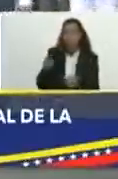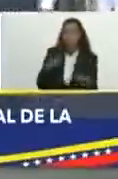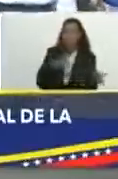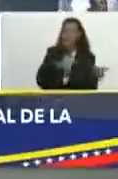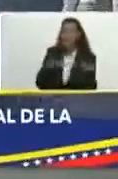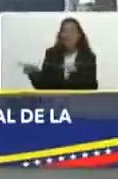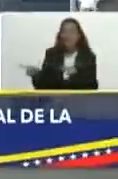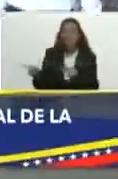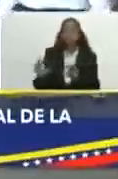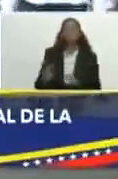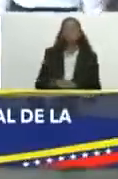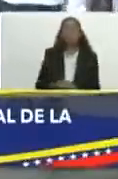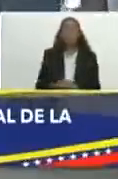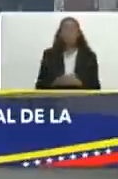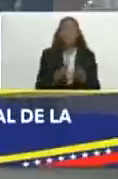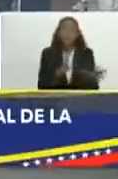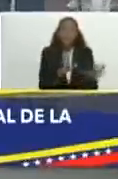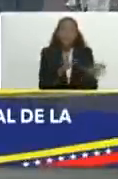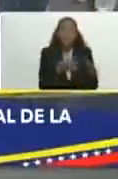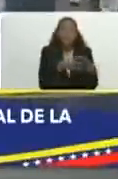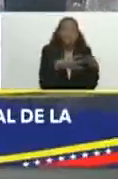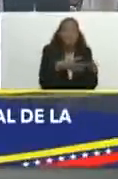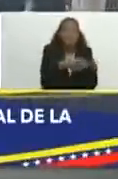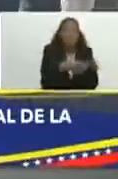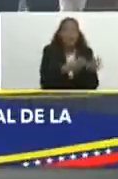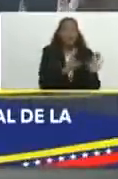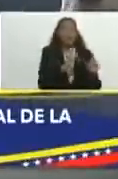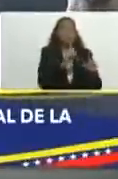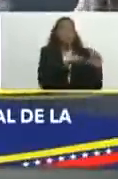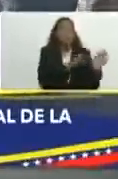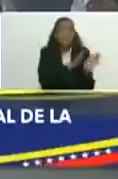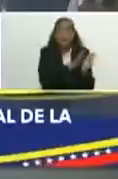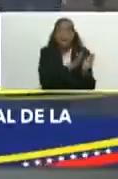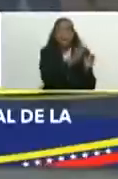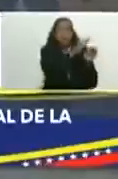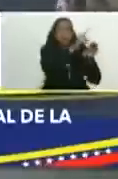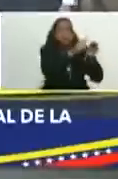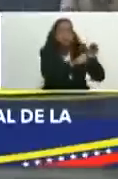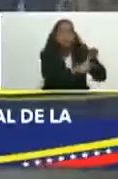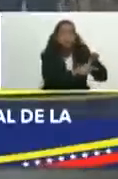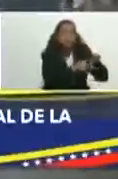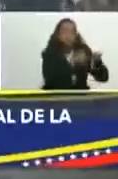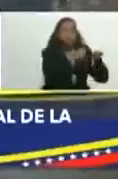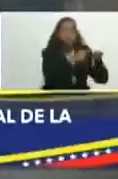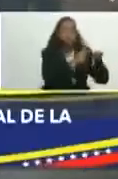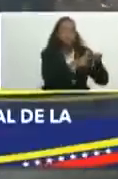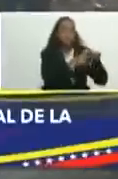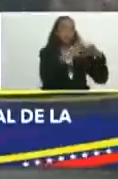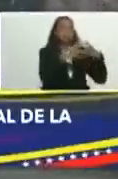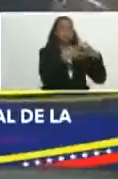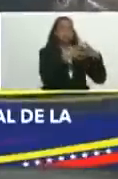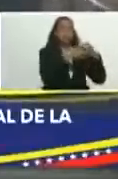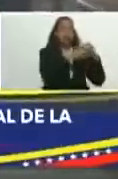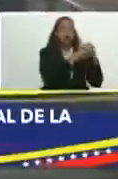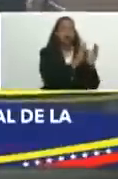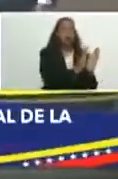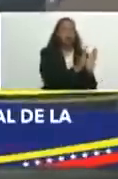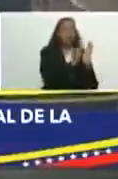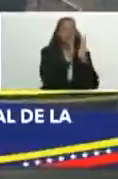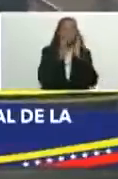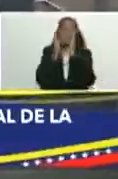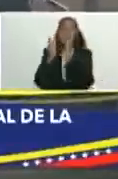el caucho ese verde, inflado, grande, que trae una primera forma, ya el caucho refinado, pues.